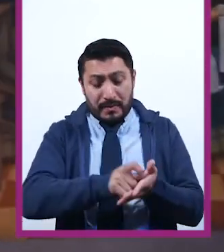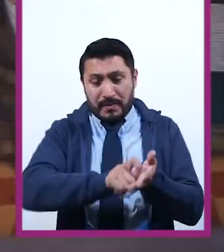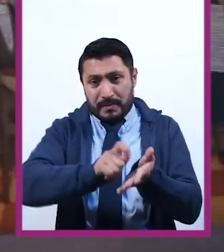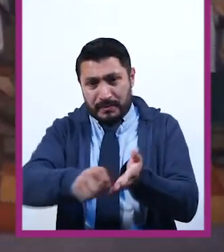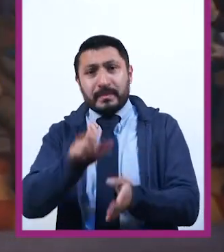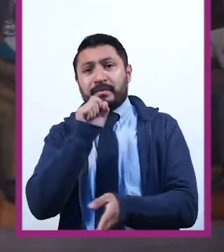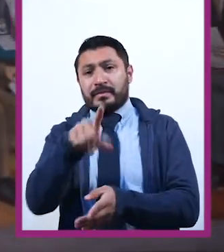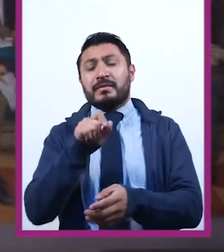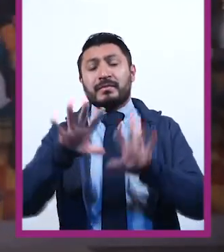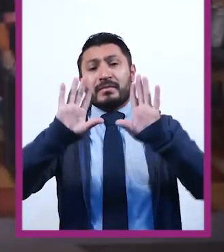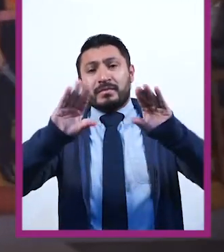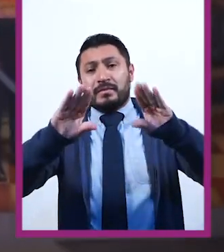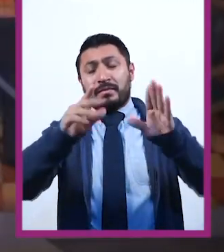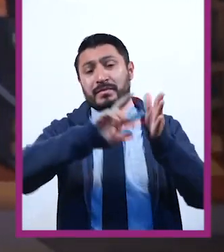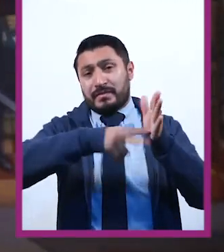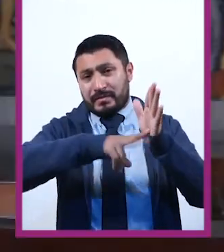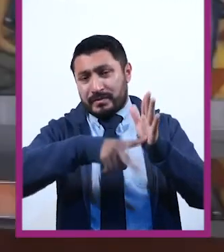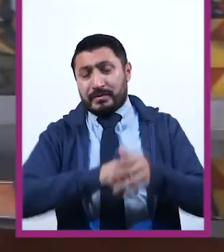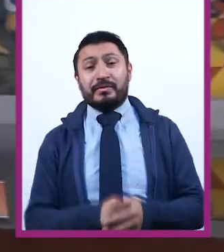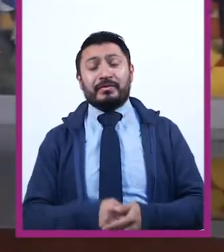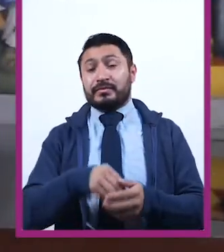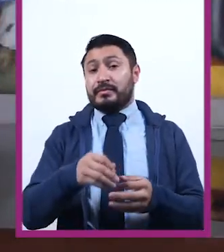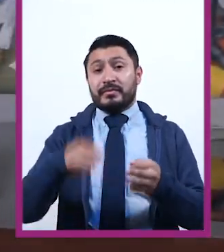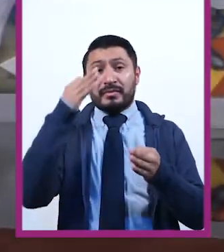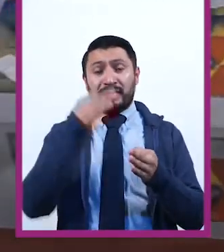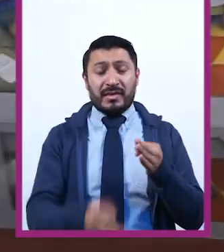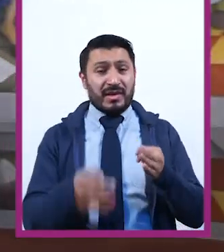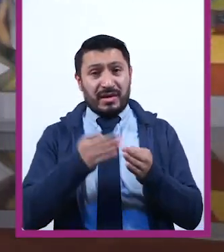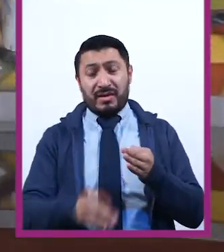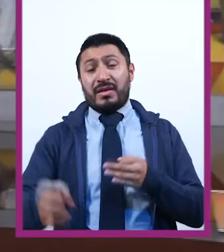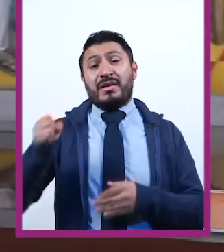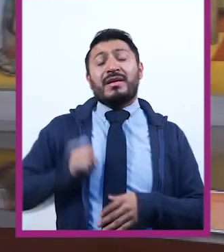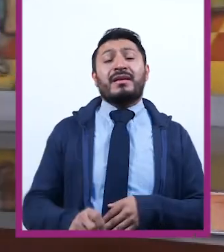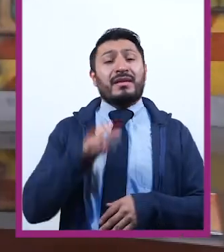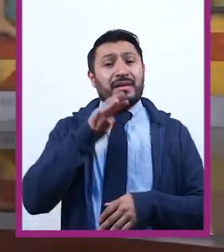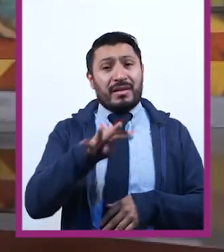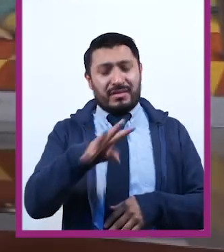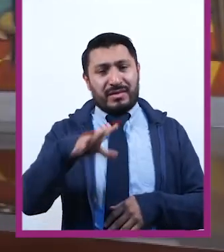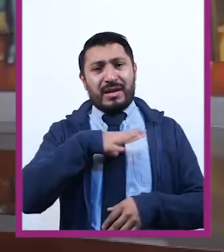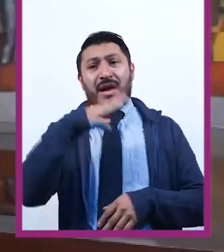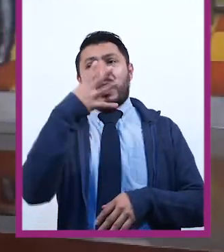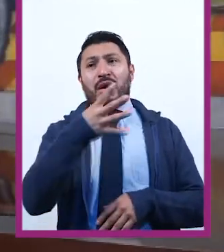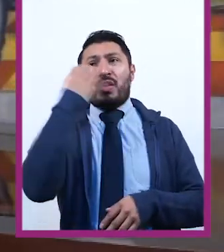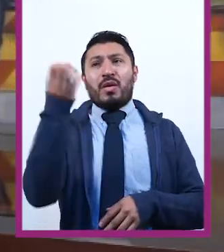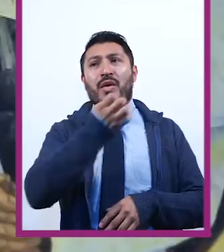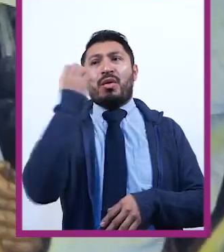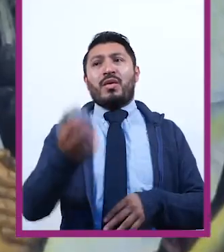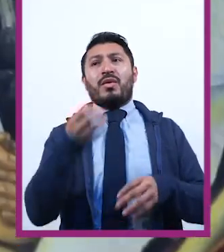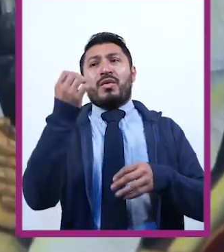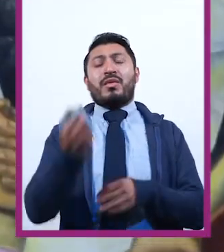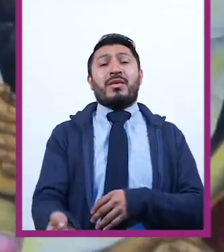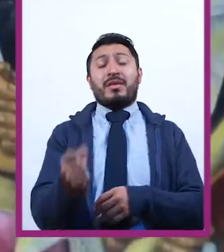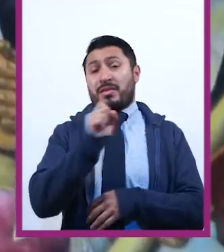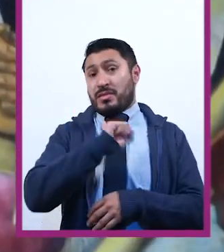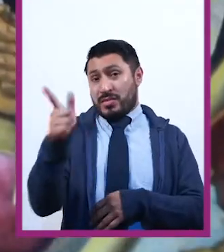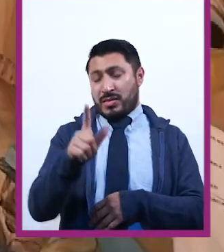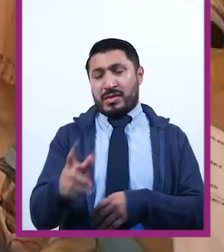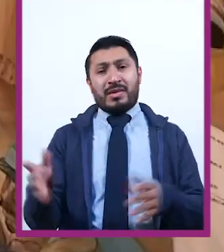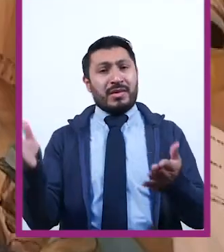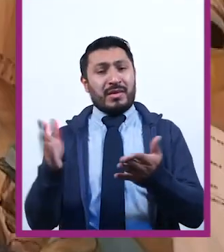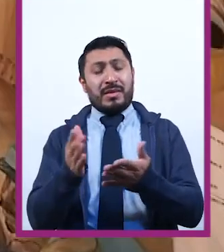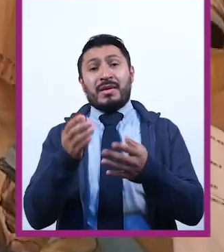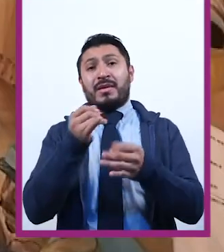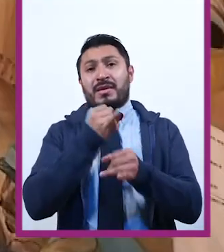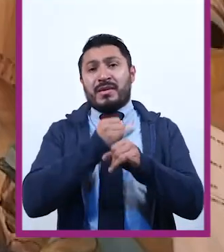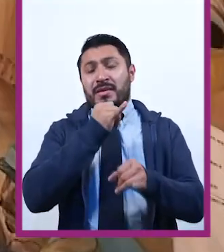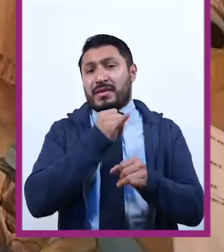grabado, se enseñaba también arquitectura. A finales del siglo XIX, había 4 escuelas profesionales